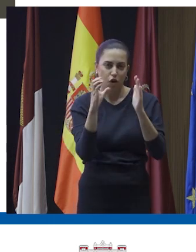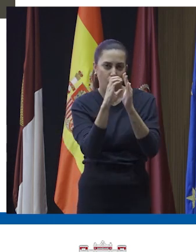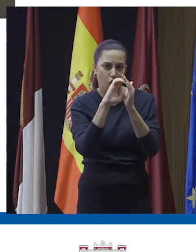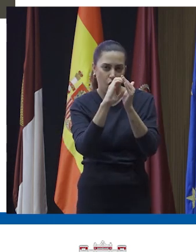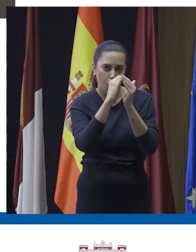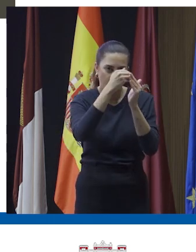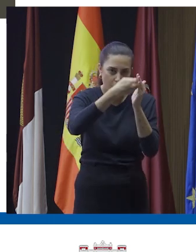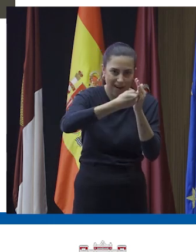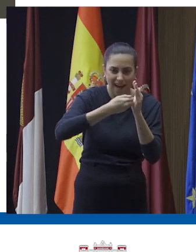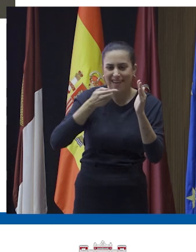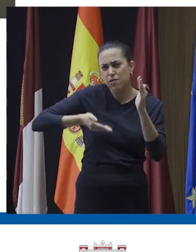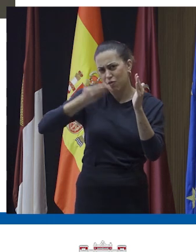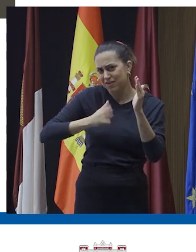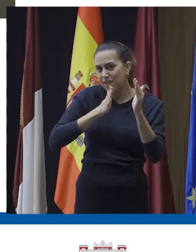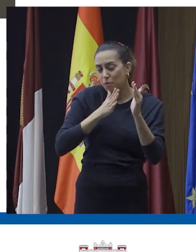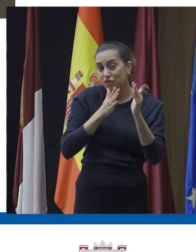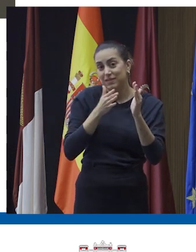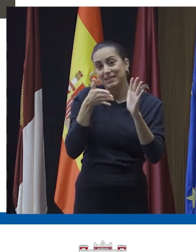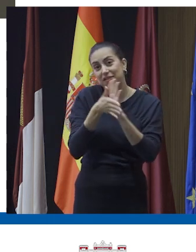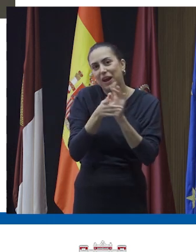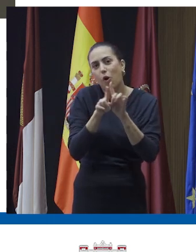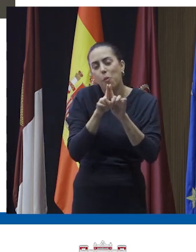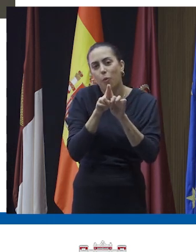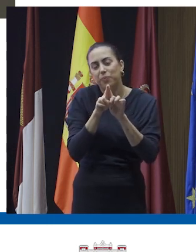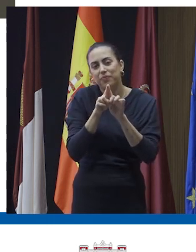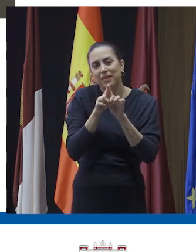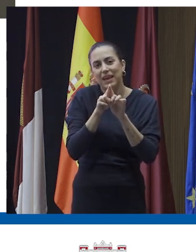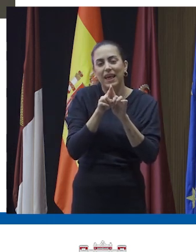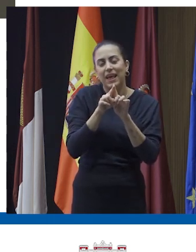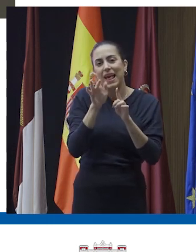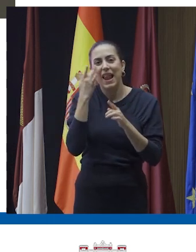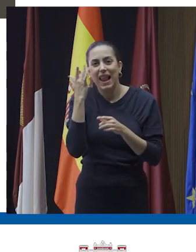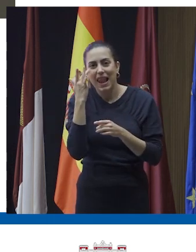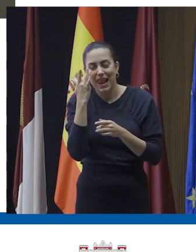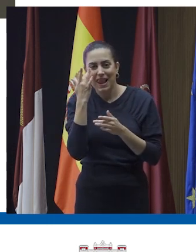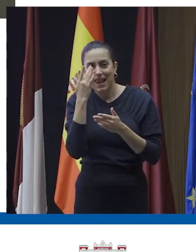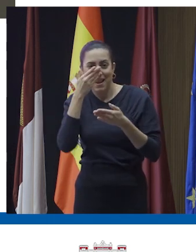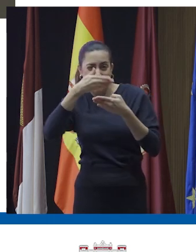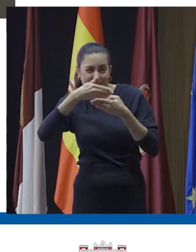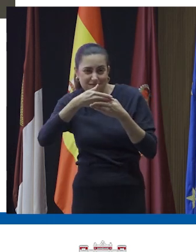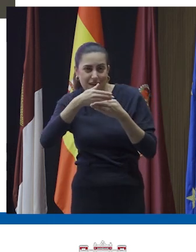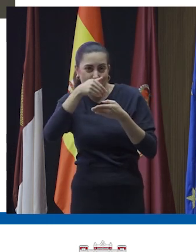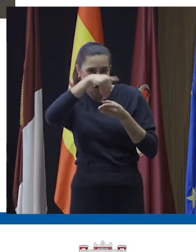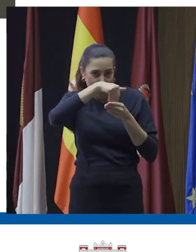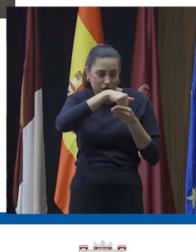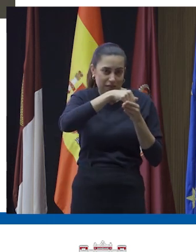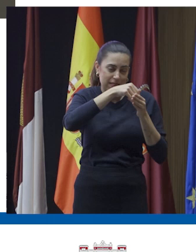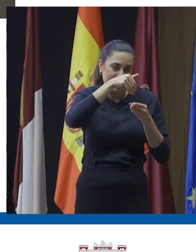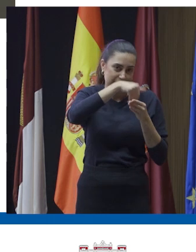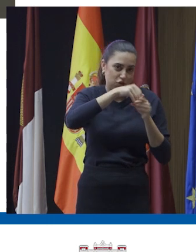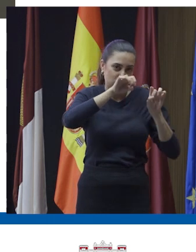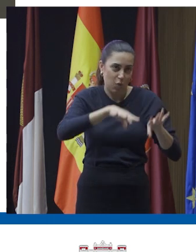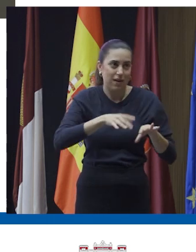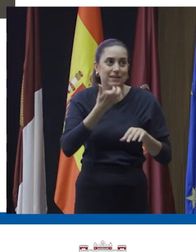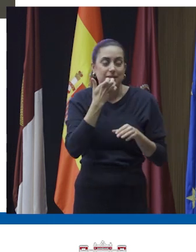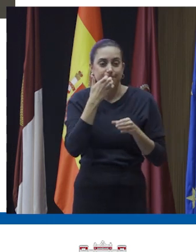tenéis que quedar con ella, ya que es una de las lentes de nuestro ojo. Posteriormente tenemos, si nos vamos un poquito más dentro, tenemos esta